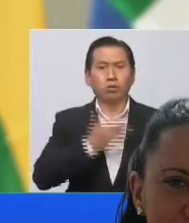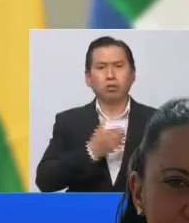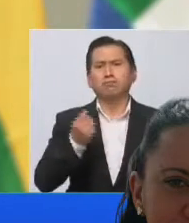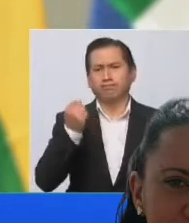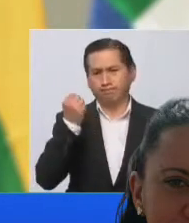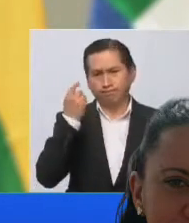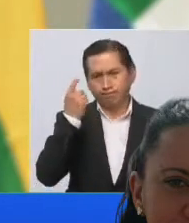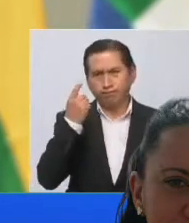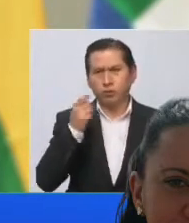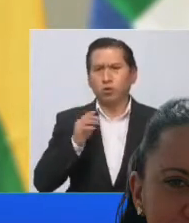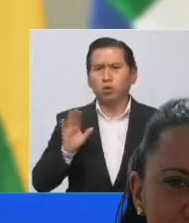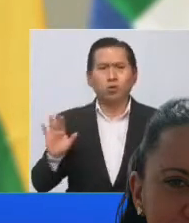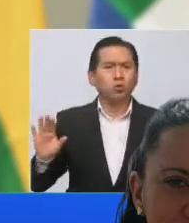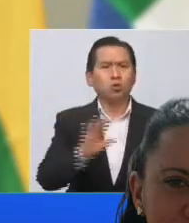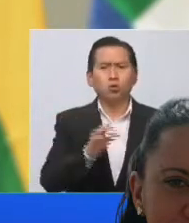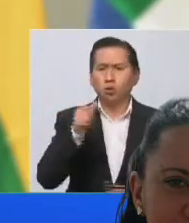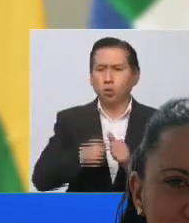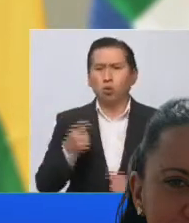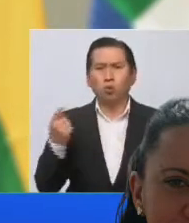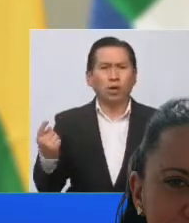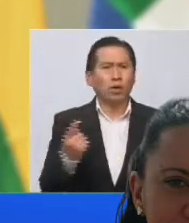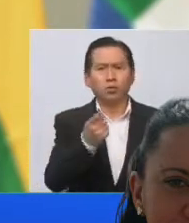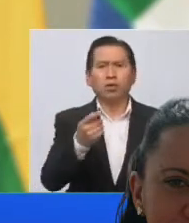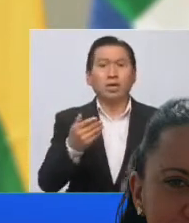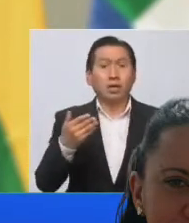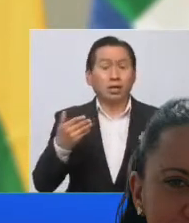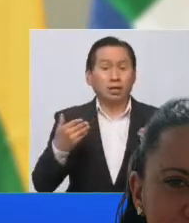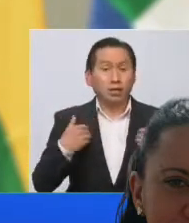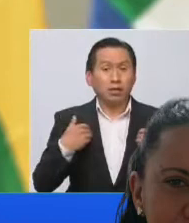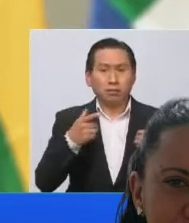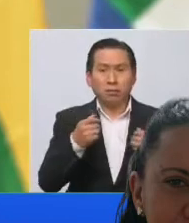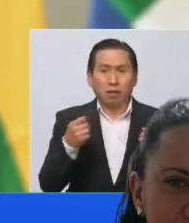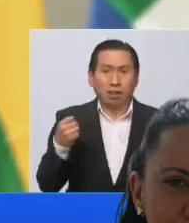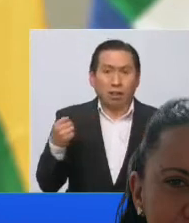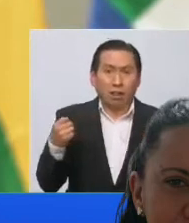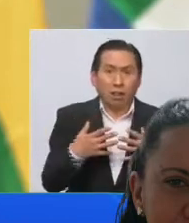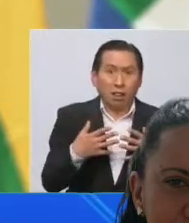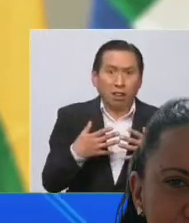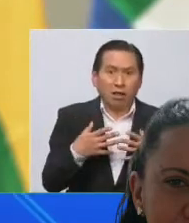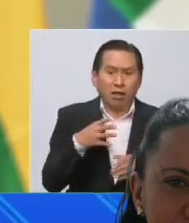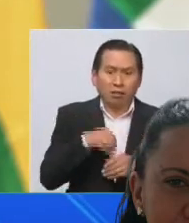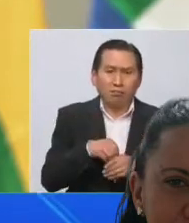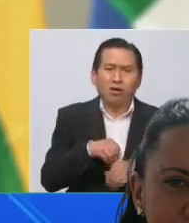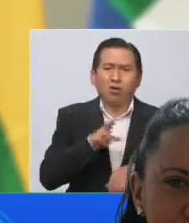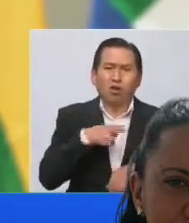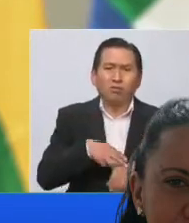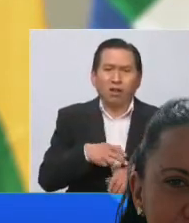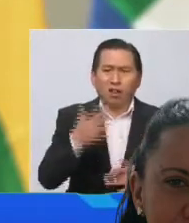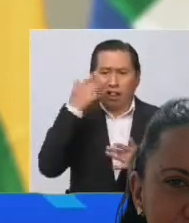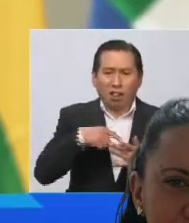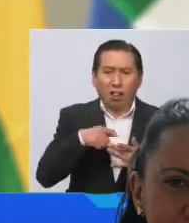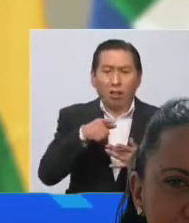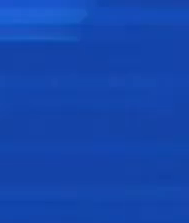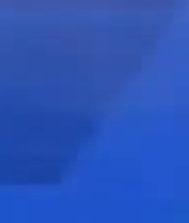glucómetro capilar, purificador de aire con luz UV, además de bomba de alimentación parenteral.